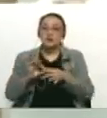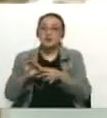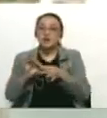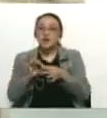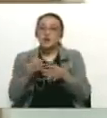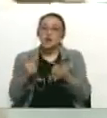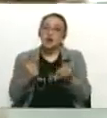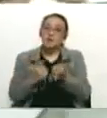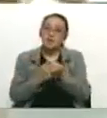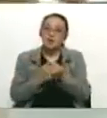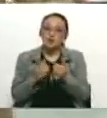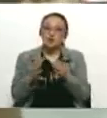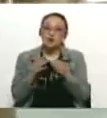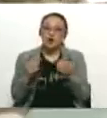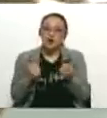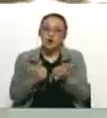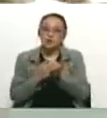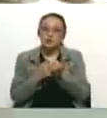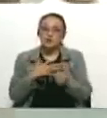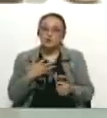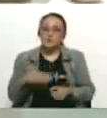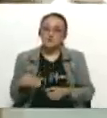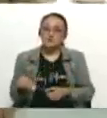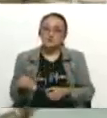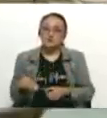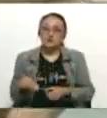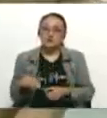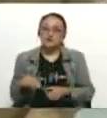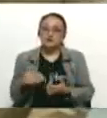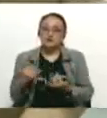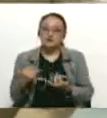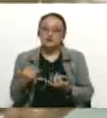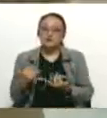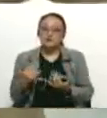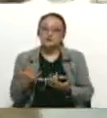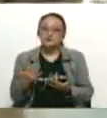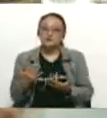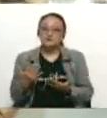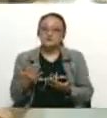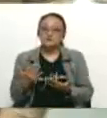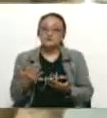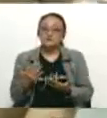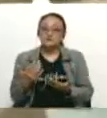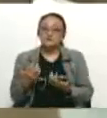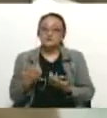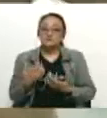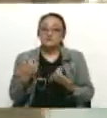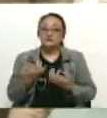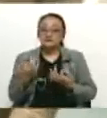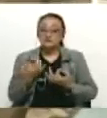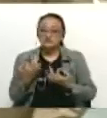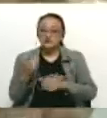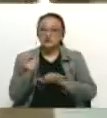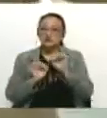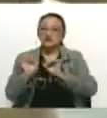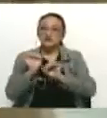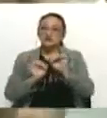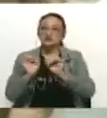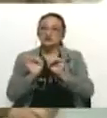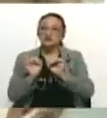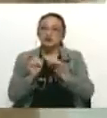su apoyo, con el apoyo de nuestro presidente de la República, que ha sido un ferviente defensor